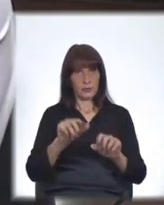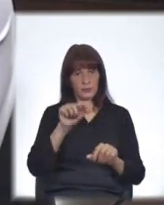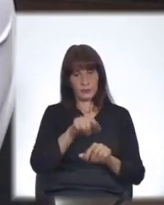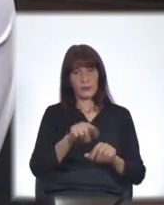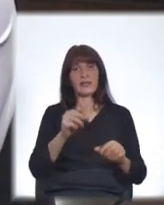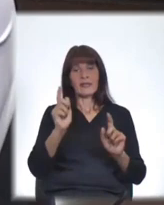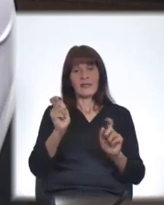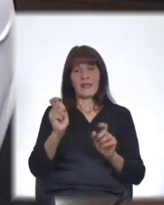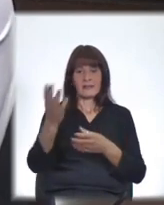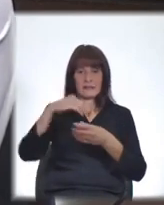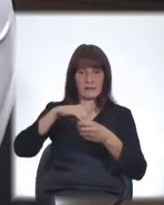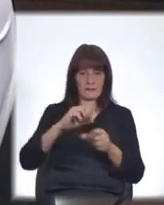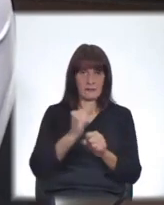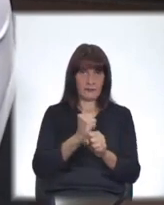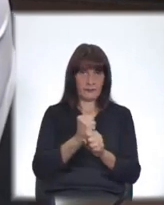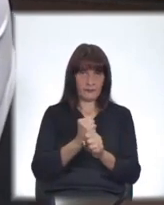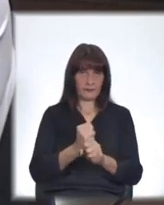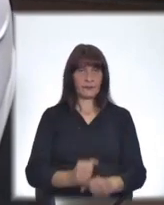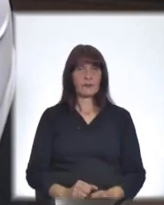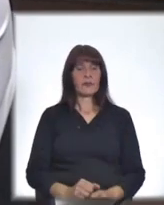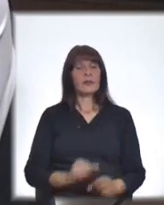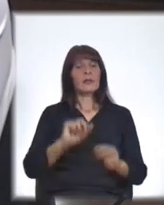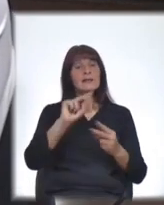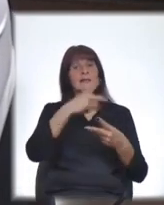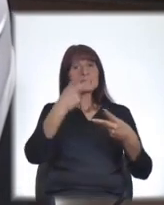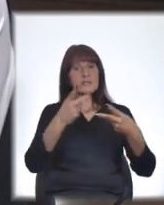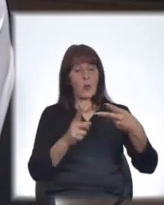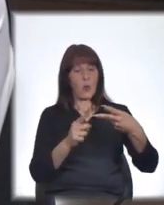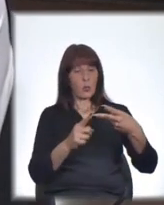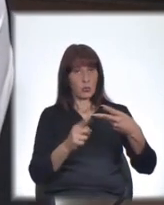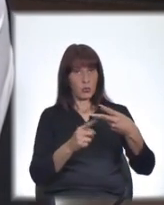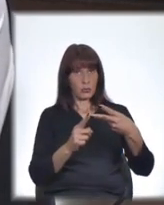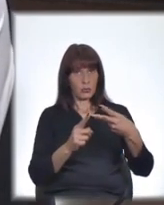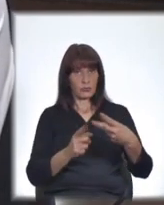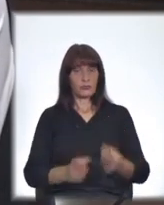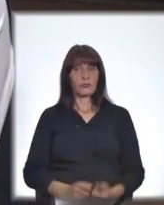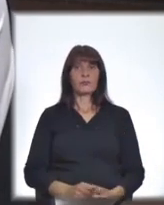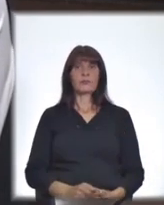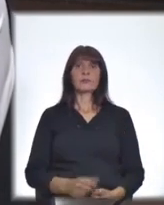tarea. En segundo orden,